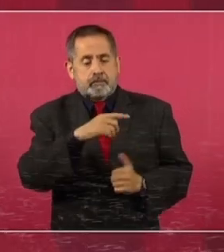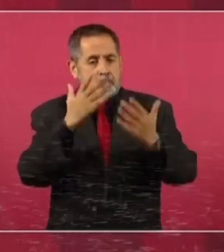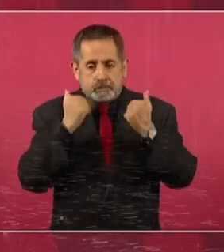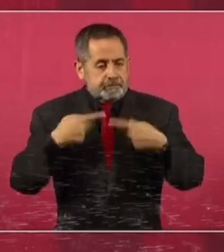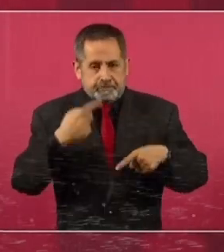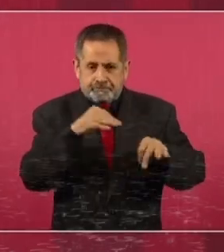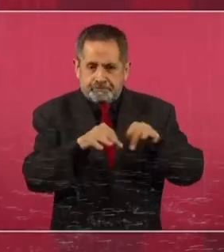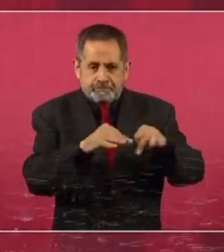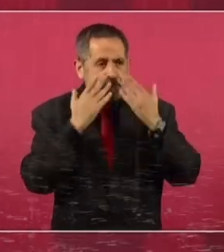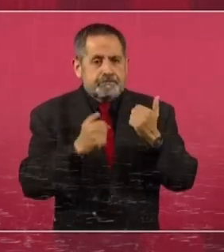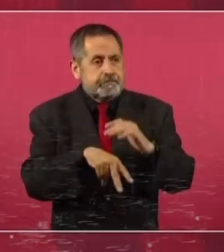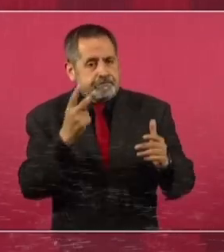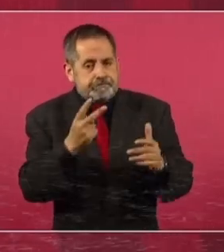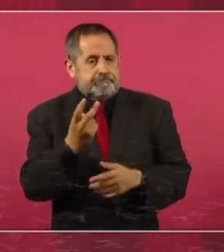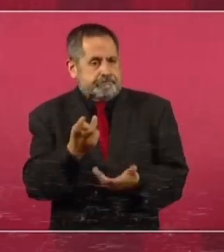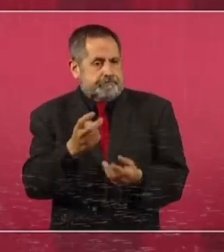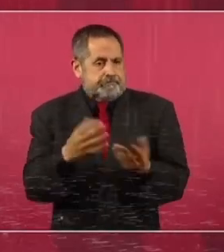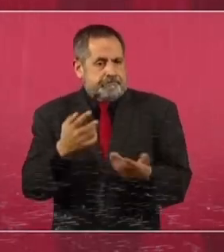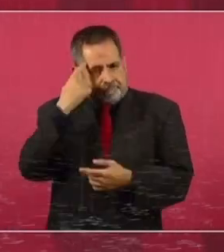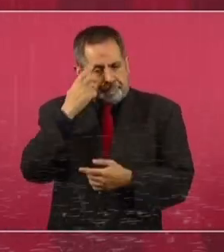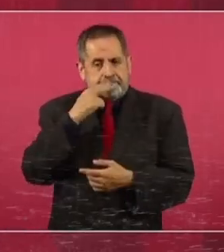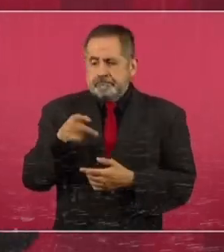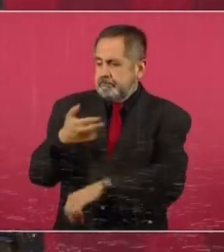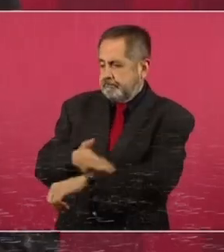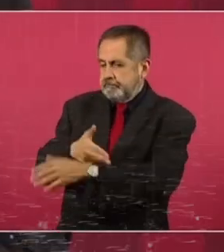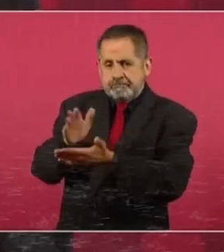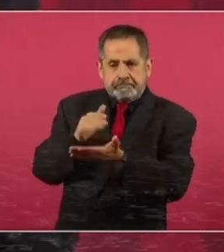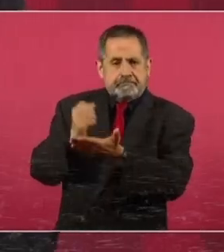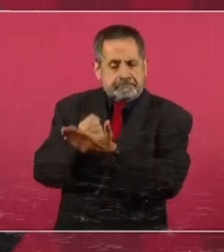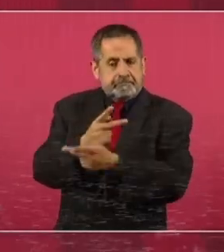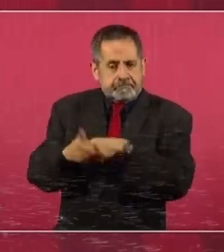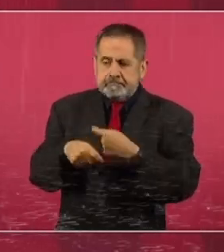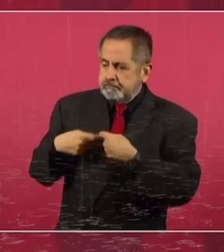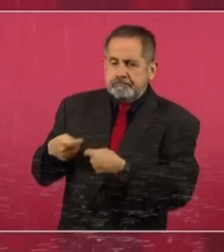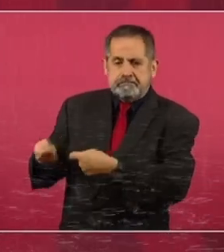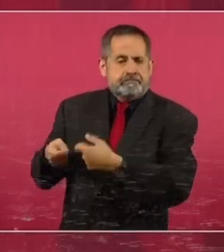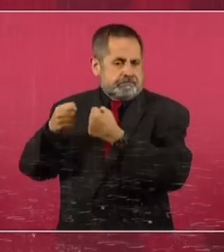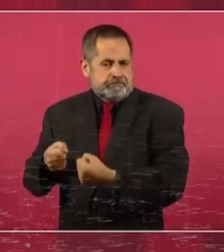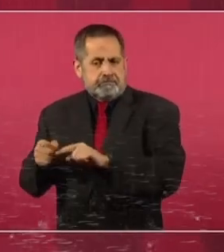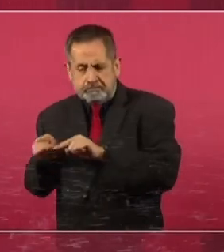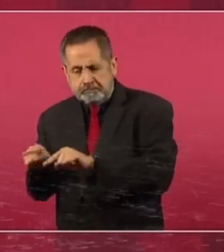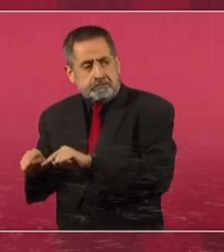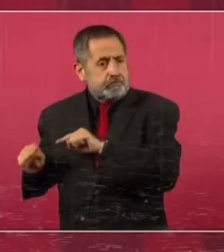trabajo. Entonces, ¿por qué no se regulariza y se le da certidumbre a la gente que